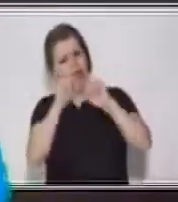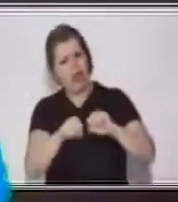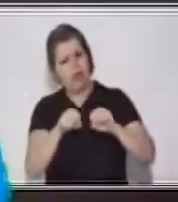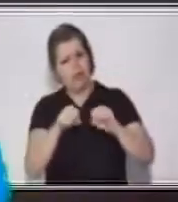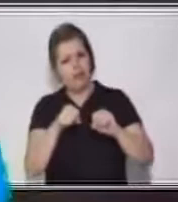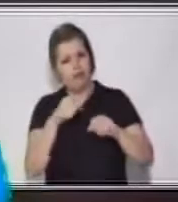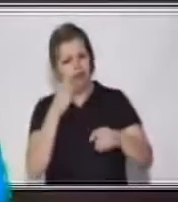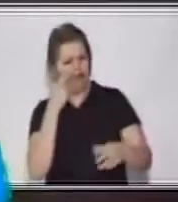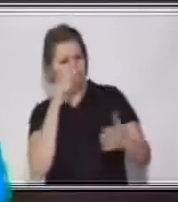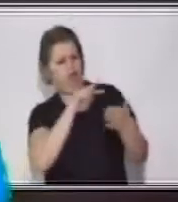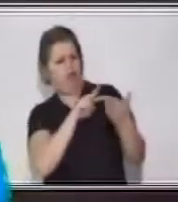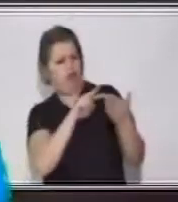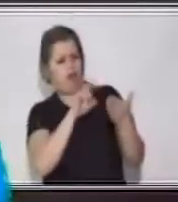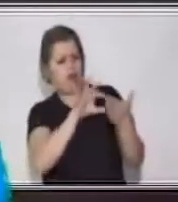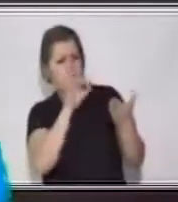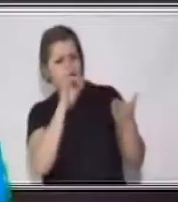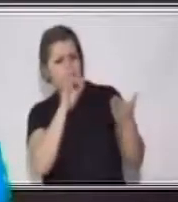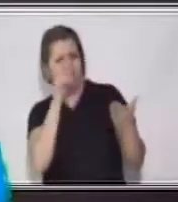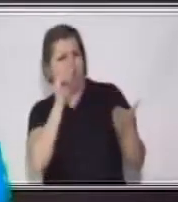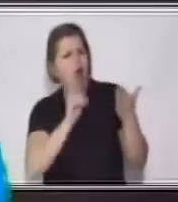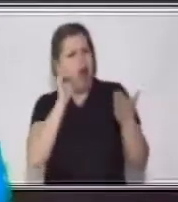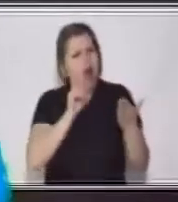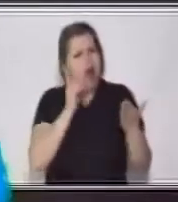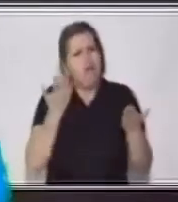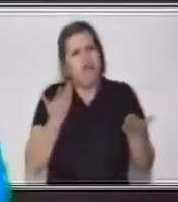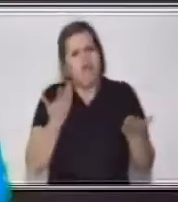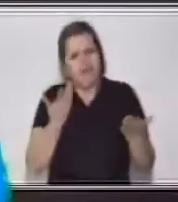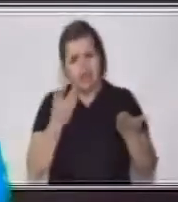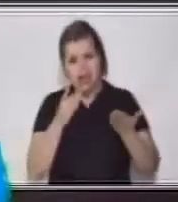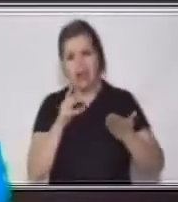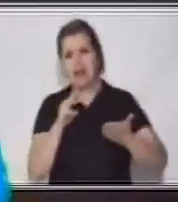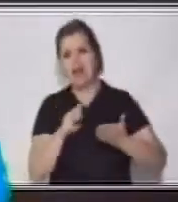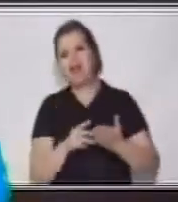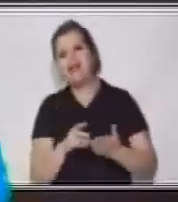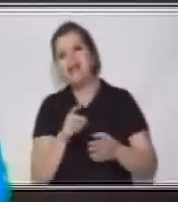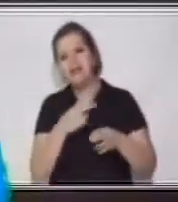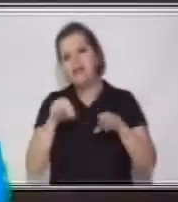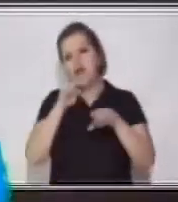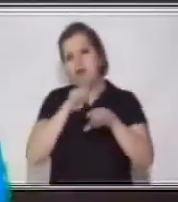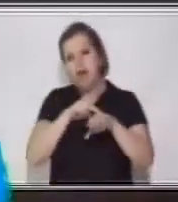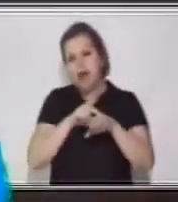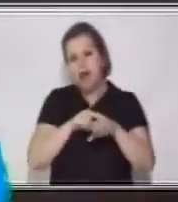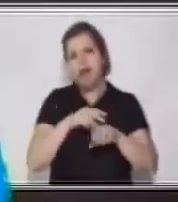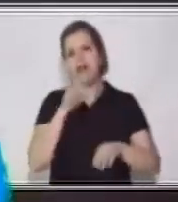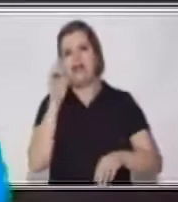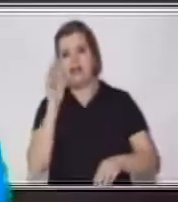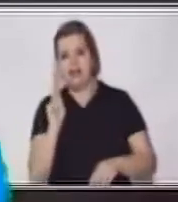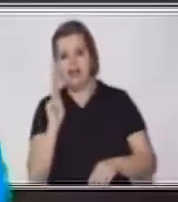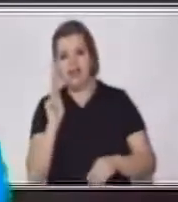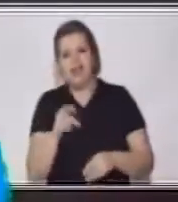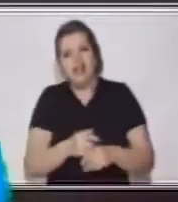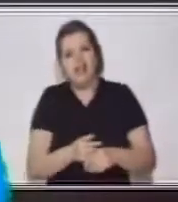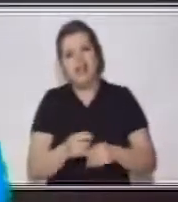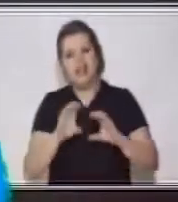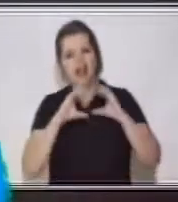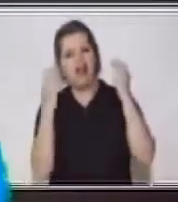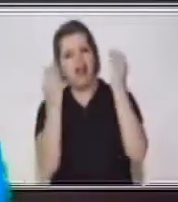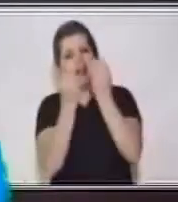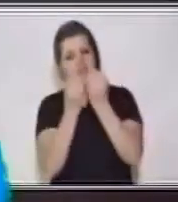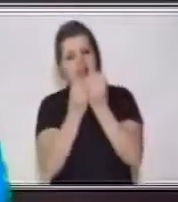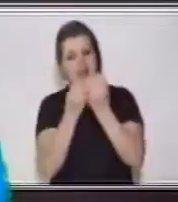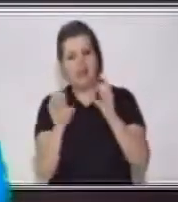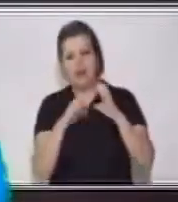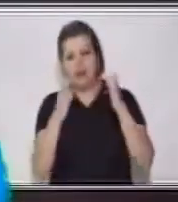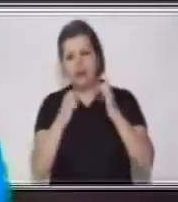clase? Entonces vamos a ver la estructura y vamos a ver qué variaciones tiene esta palabra. Podemos hablar de un